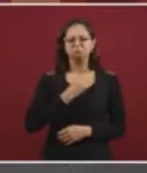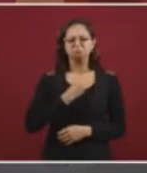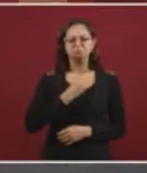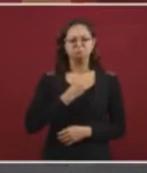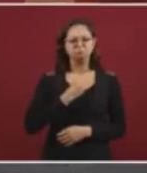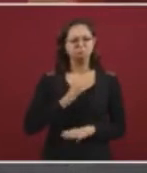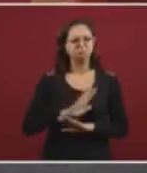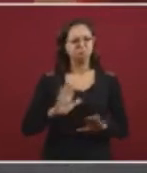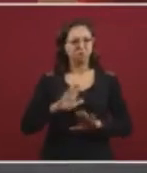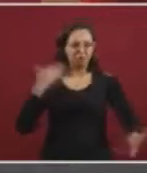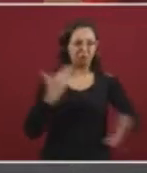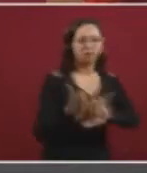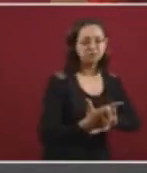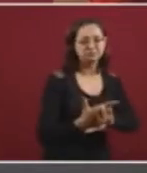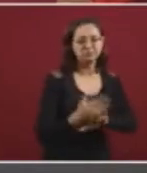En el caso de